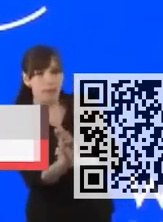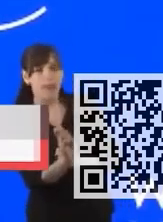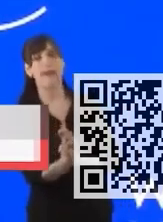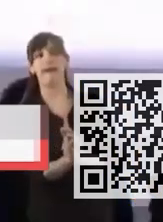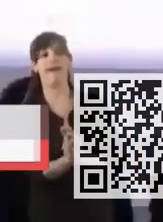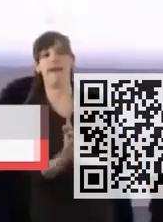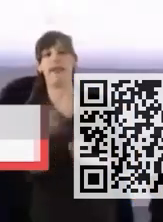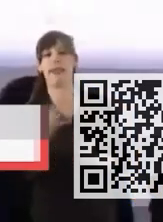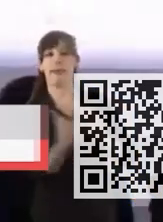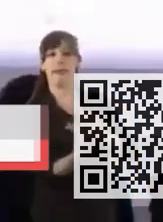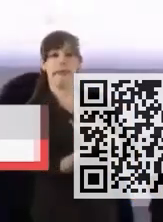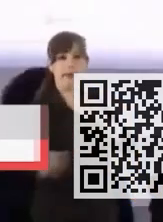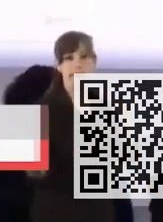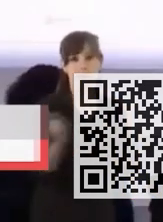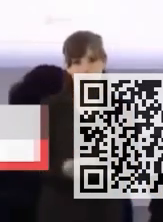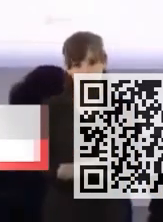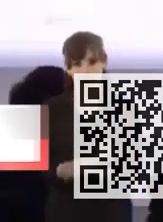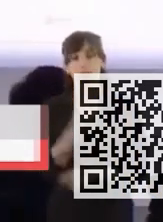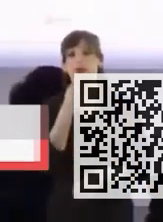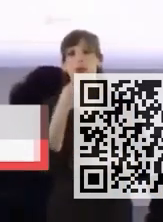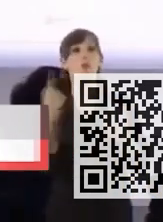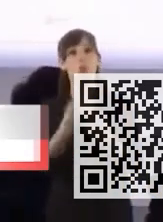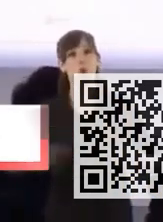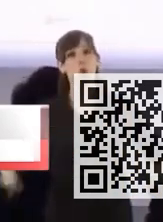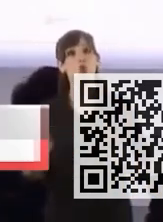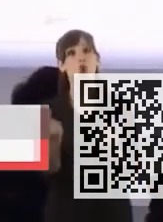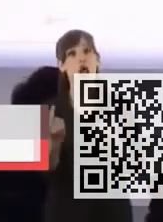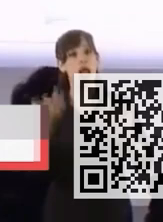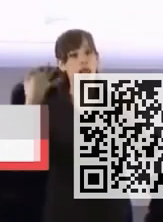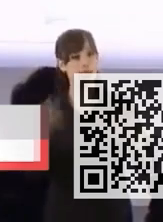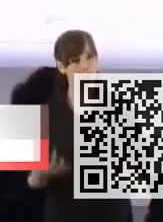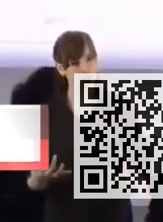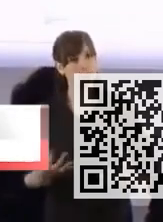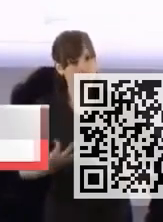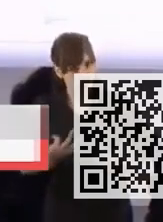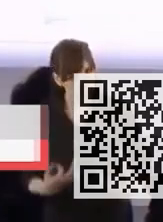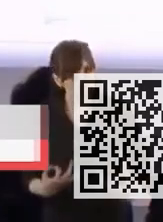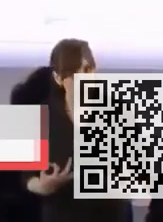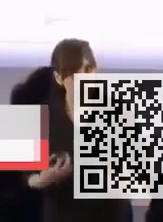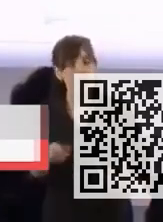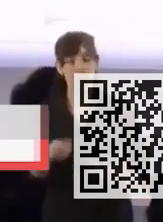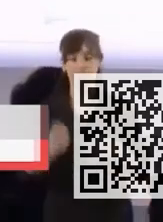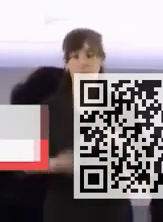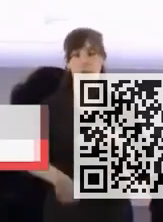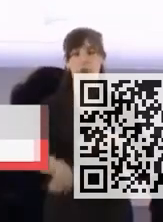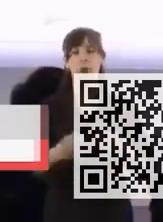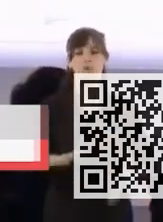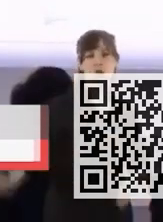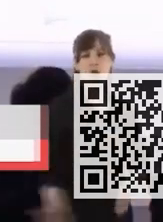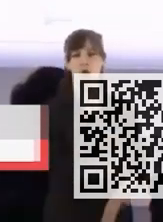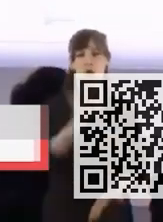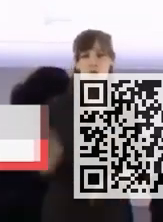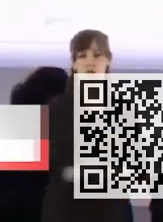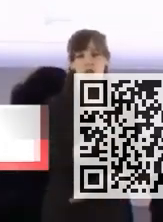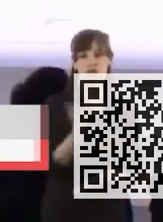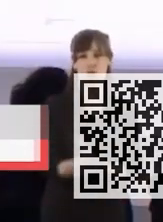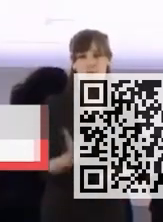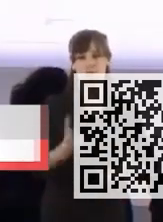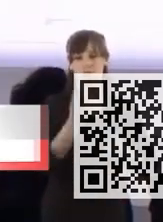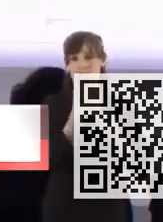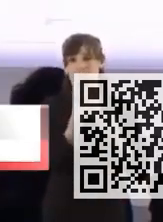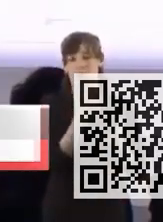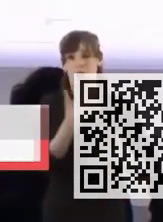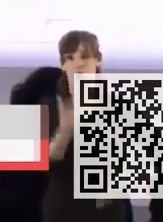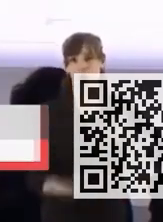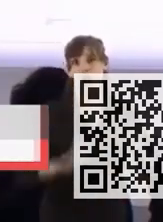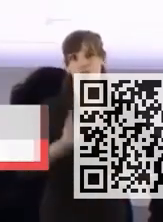que podría haber sido mucho peor. Entiendo que no es mucho peor porque estamos en los primeros meses de